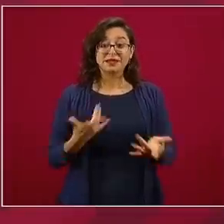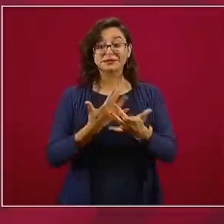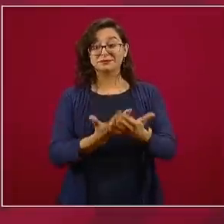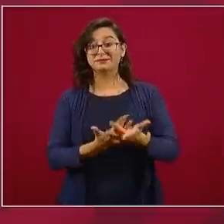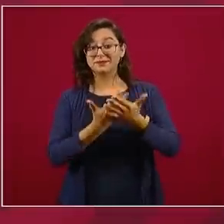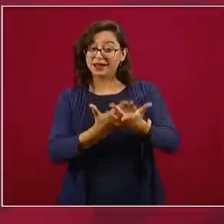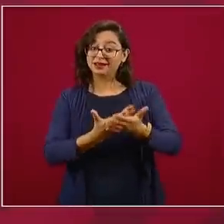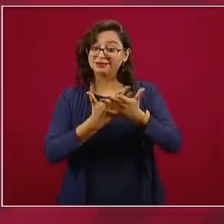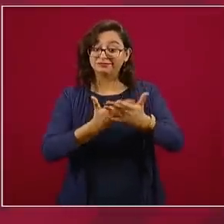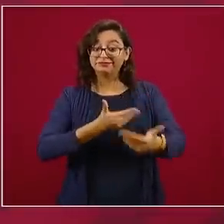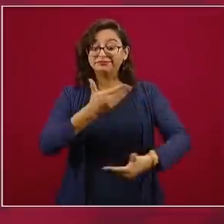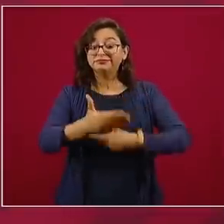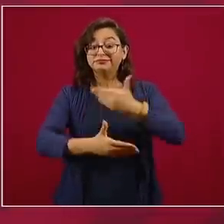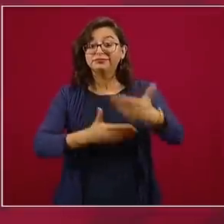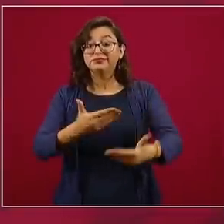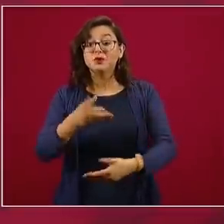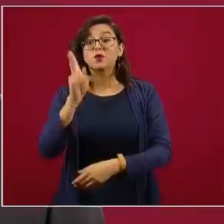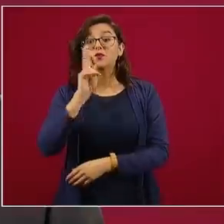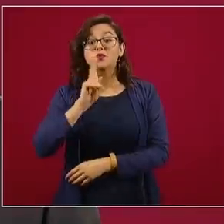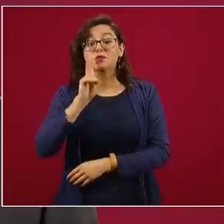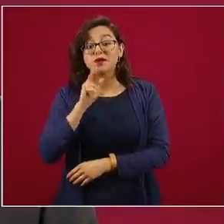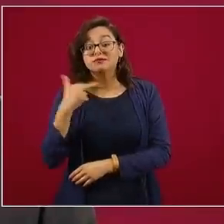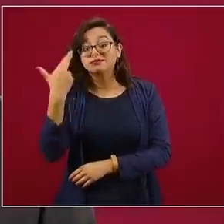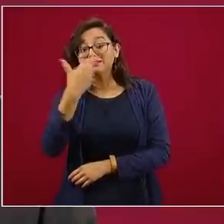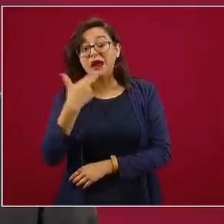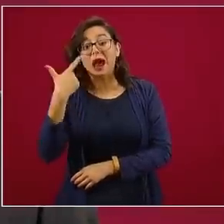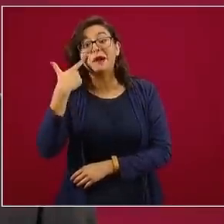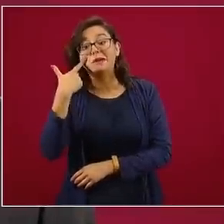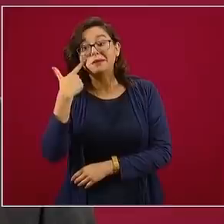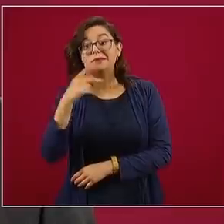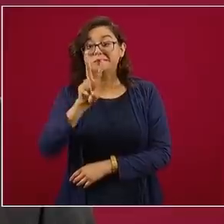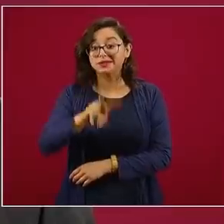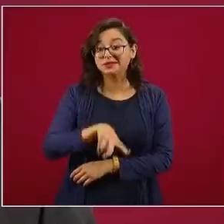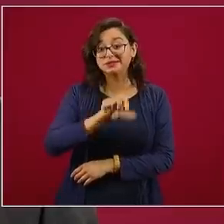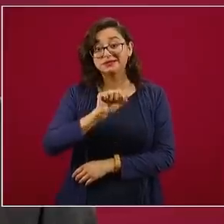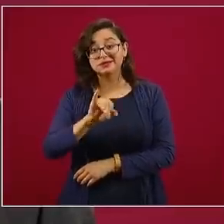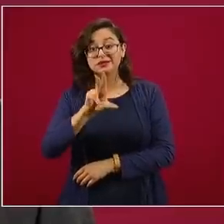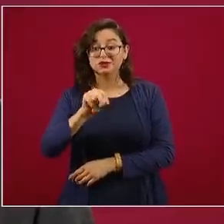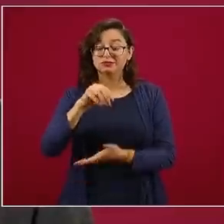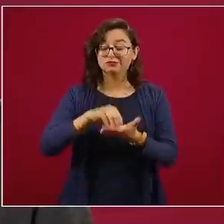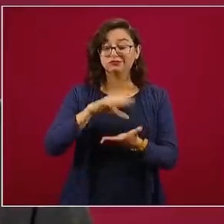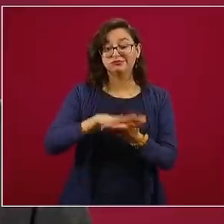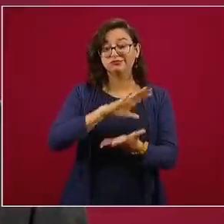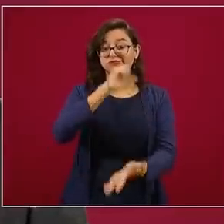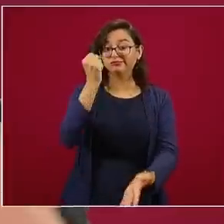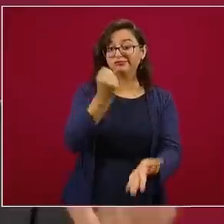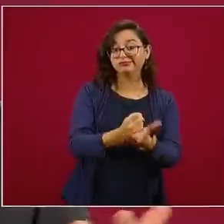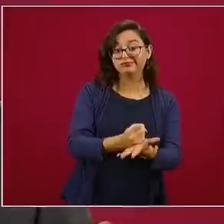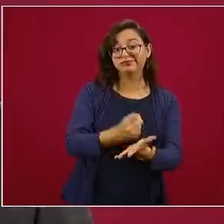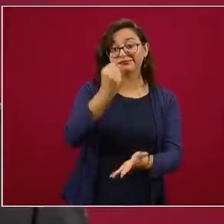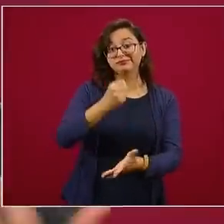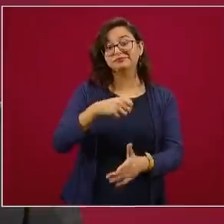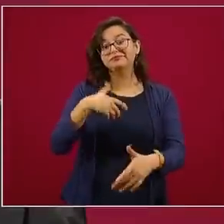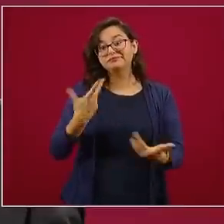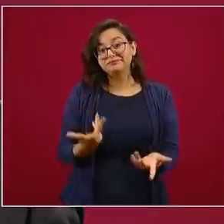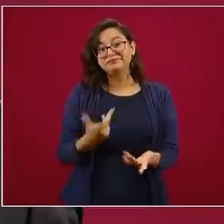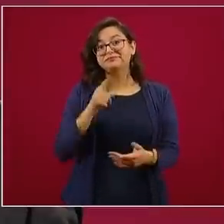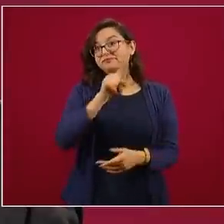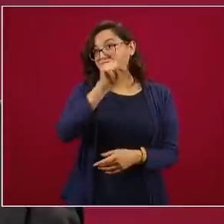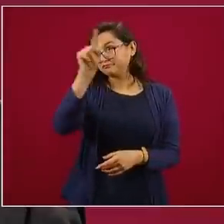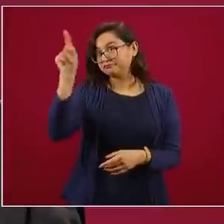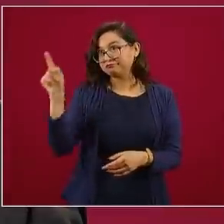que es eficaz y se obtiene desde luego los registros sanitarios correspondientes en los sitios de origen